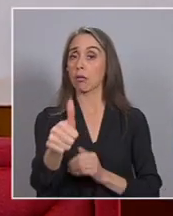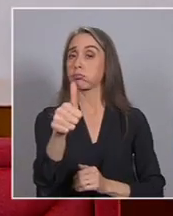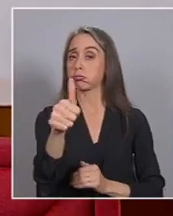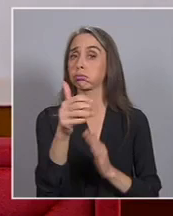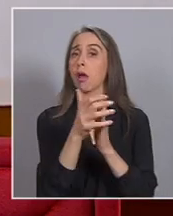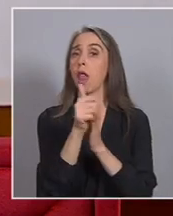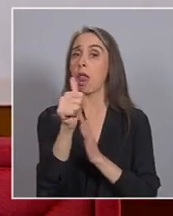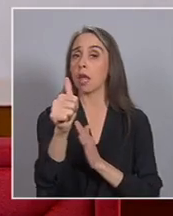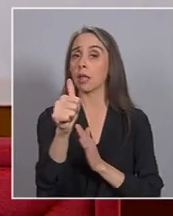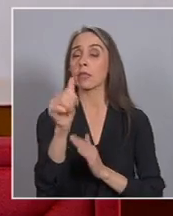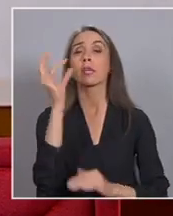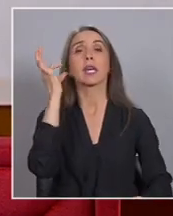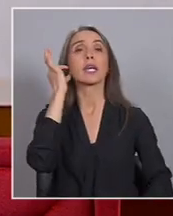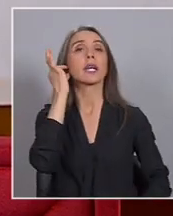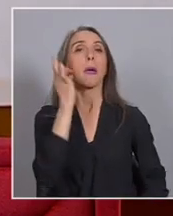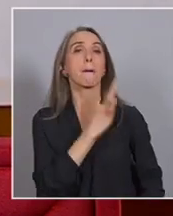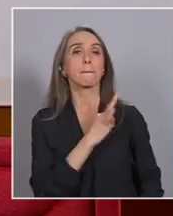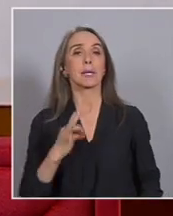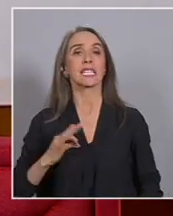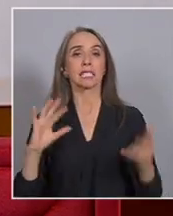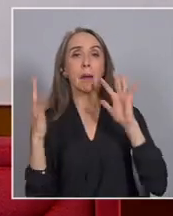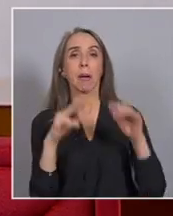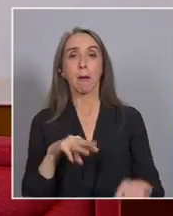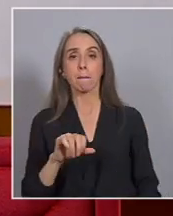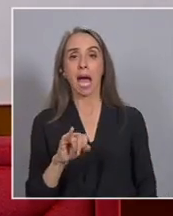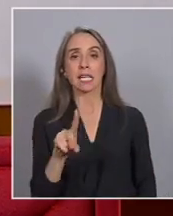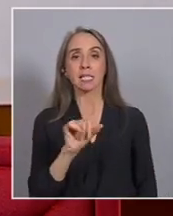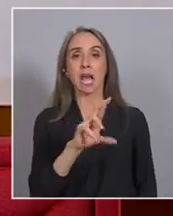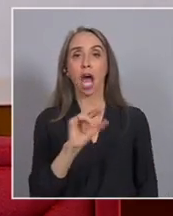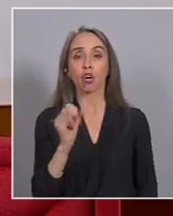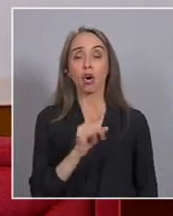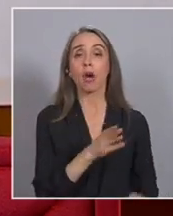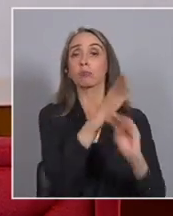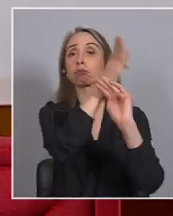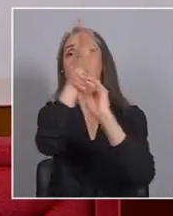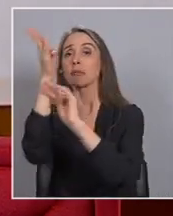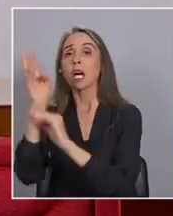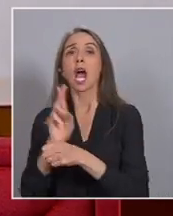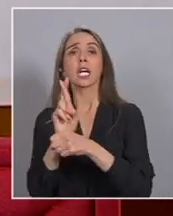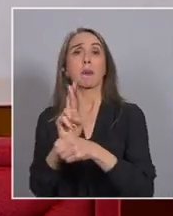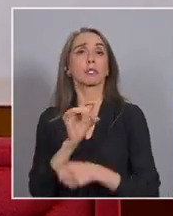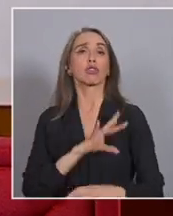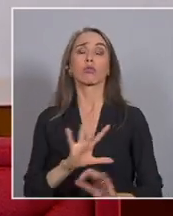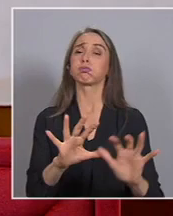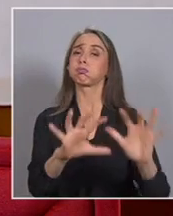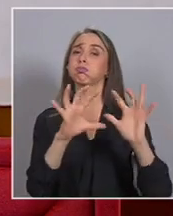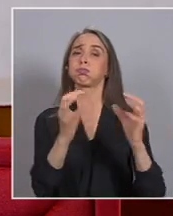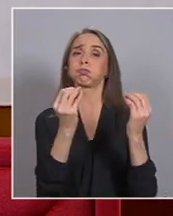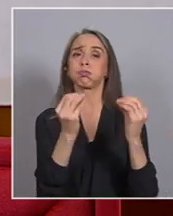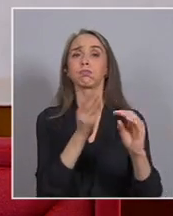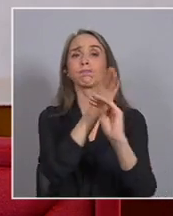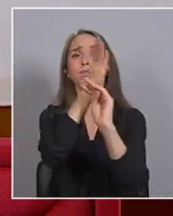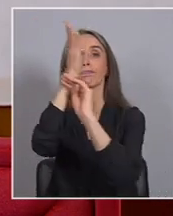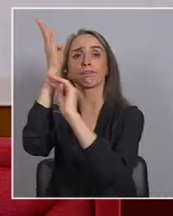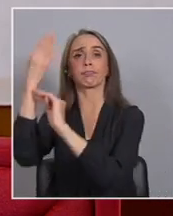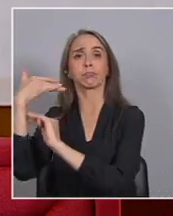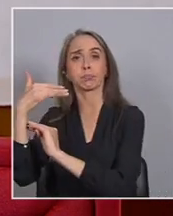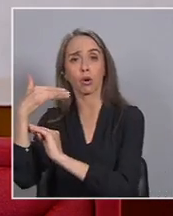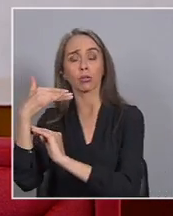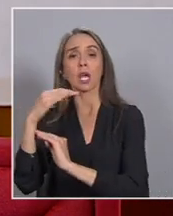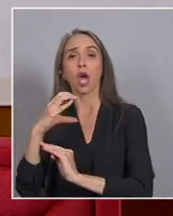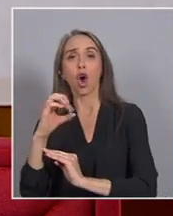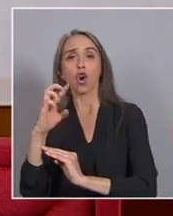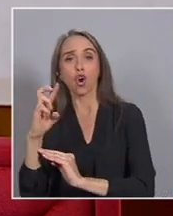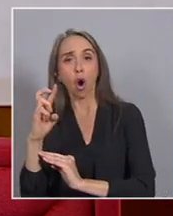gran liderazgo de nuestra ministra de Medio Ambiente, Maisa Rojas, que nos ha representado de una manera impecable en instancias tan importantes como la